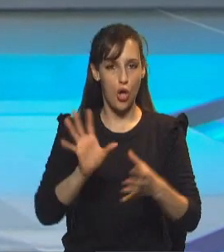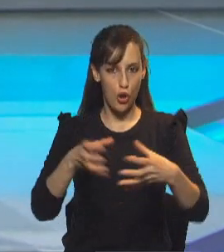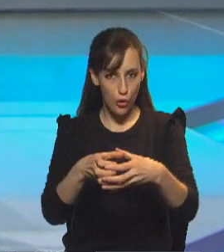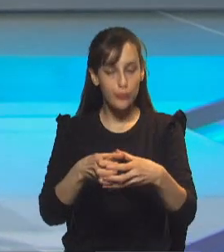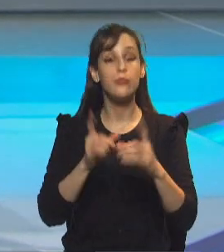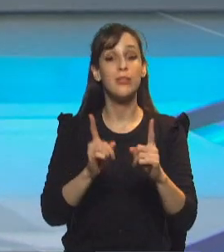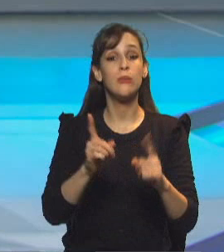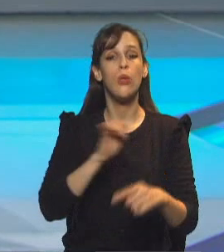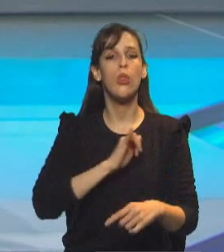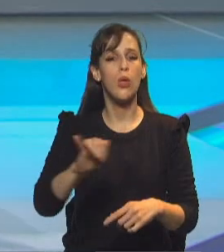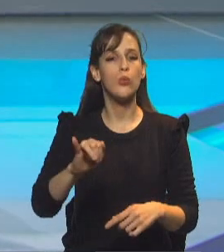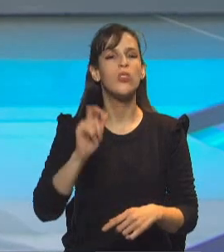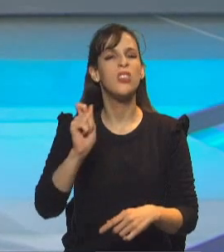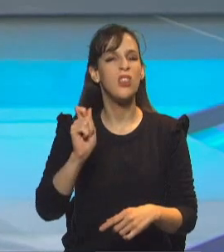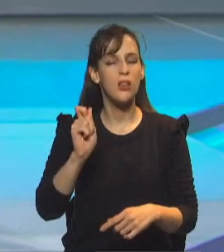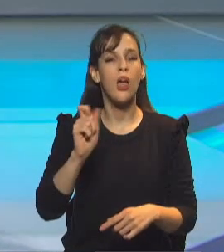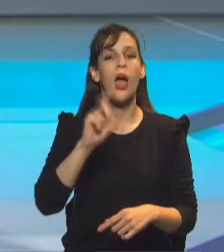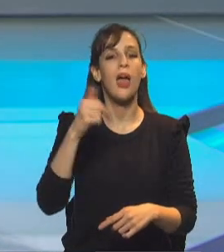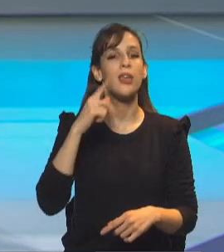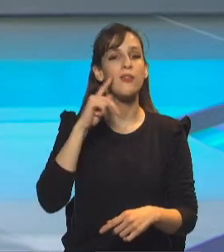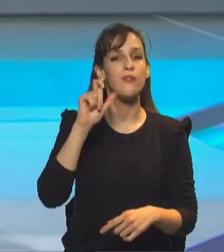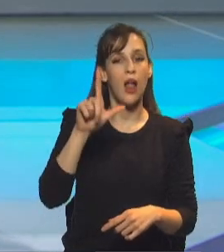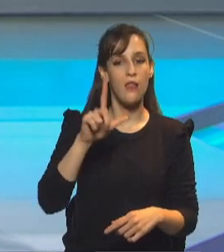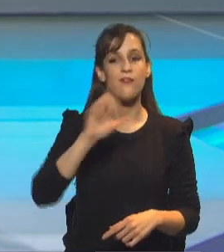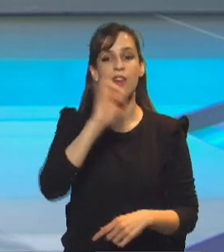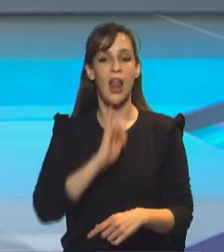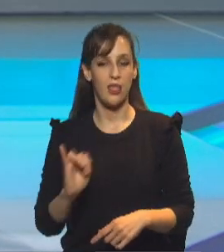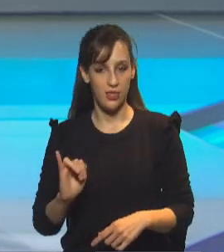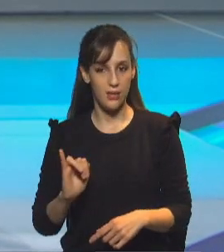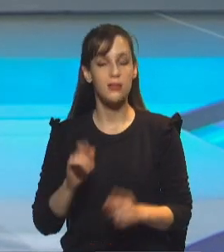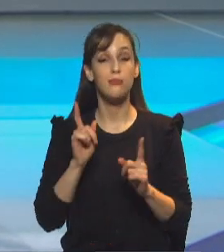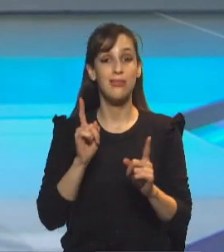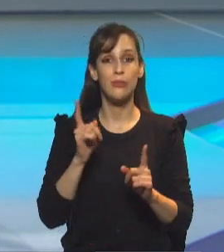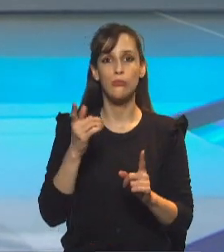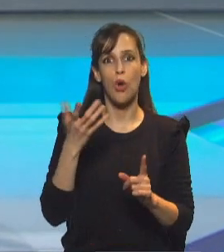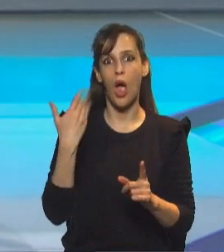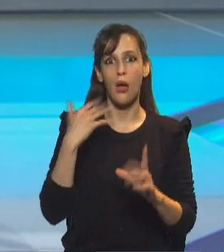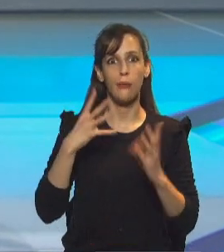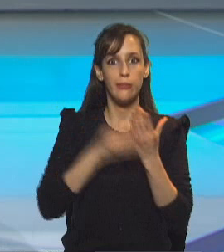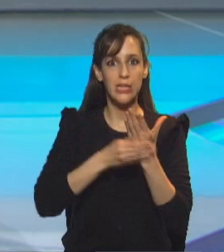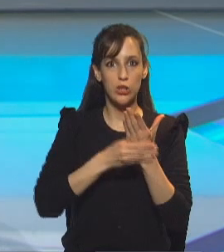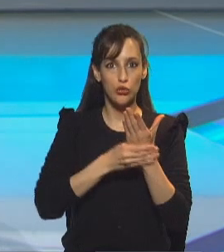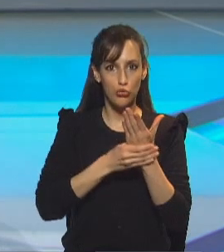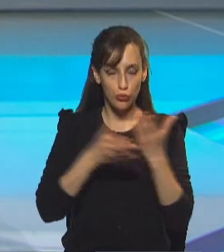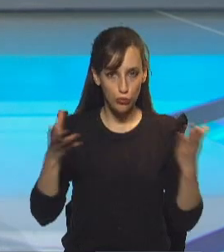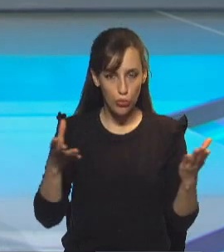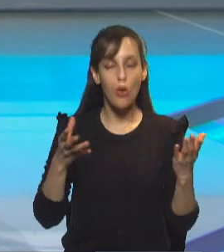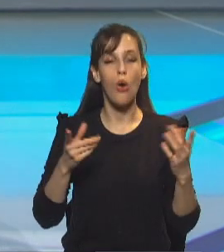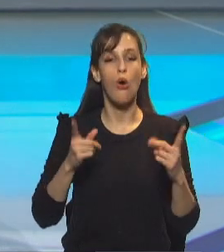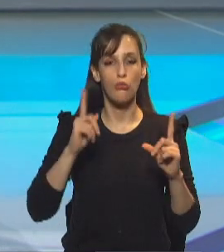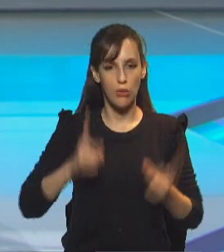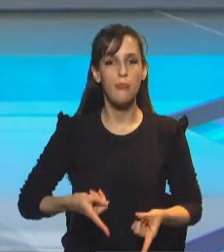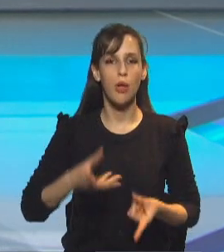estaban denunciadas están Aníbal Fernández, quien fuera ministro del Interior, que obviamente también sería sobreseído